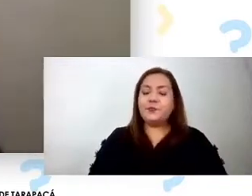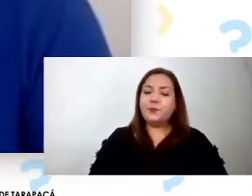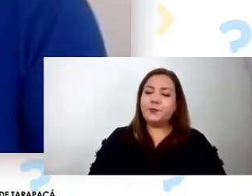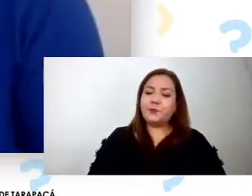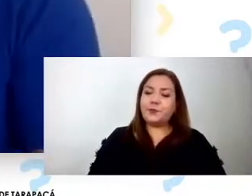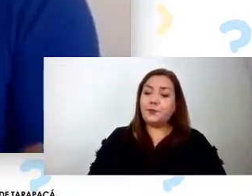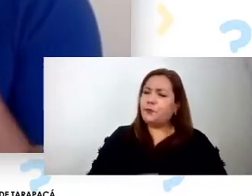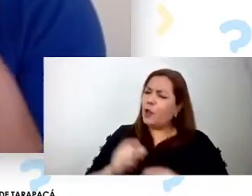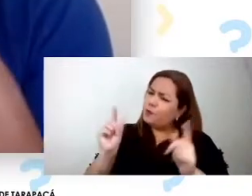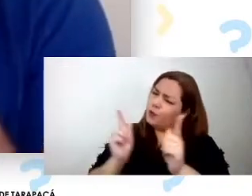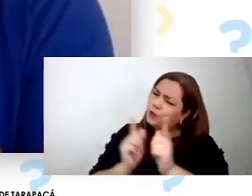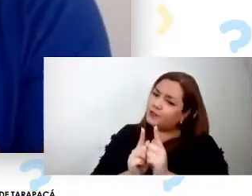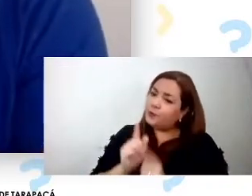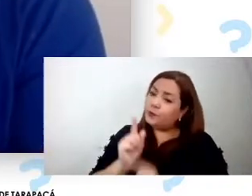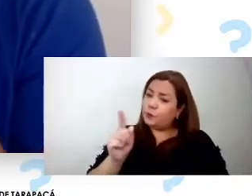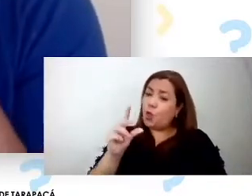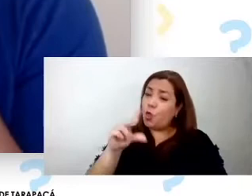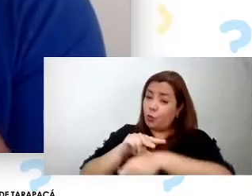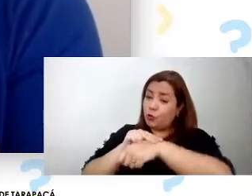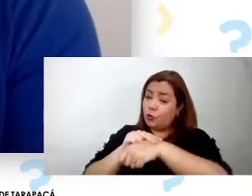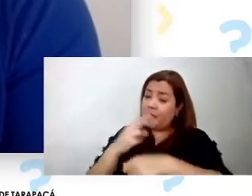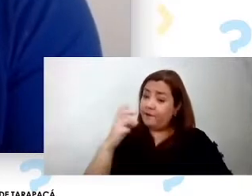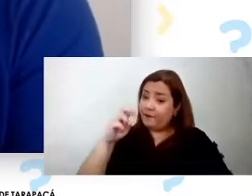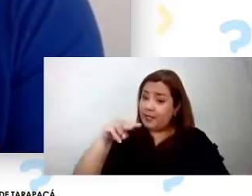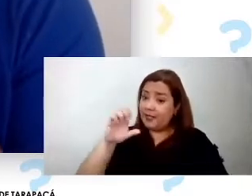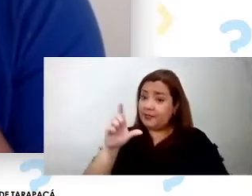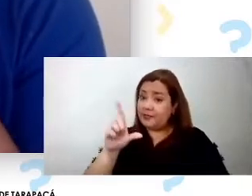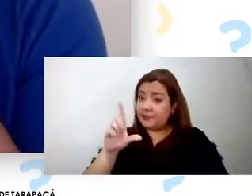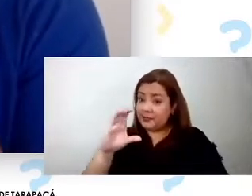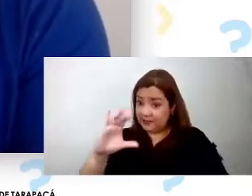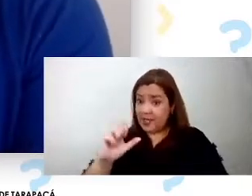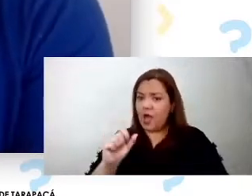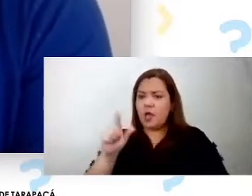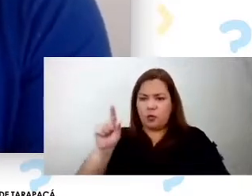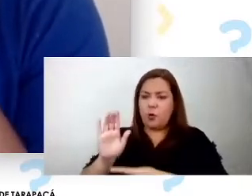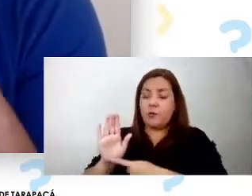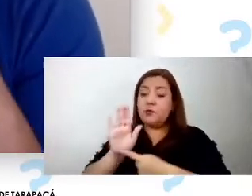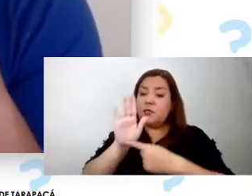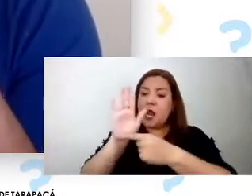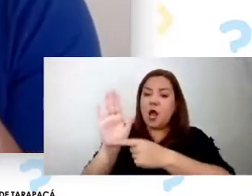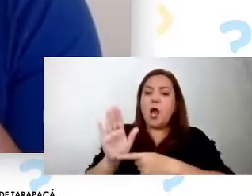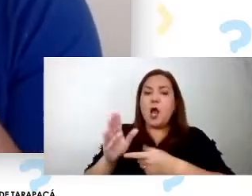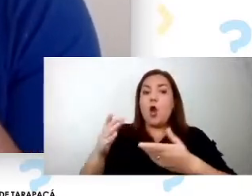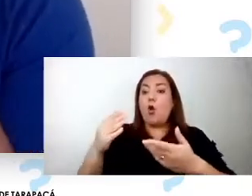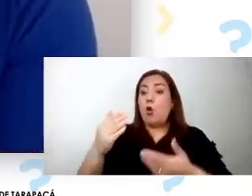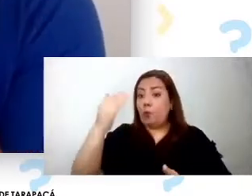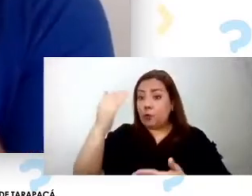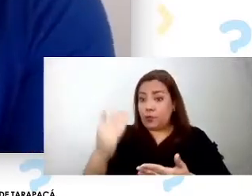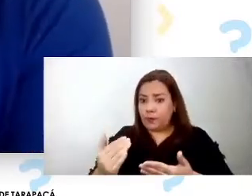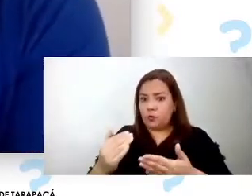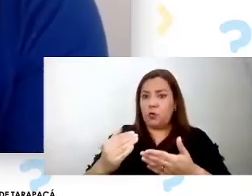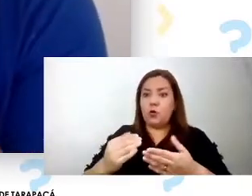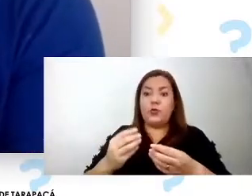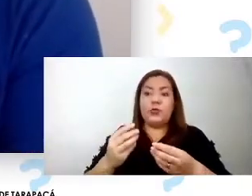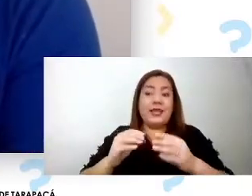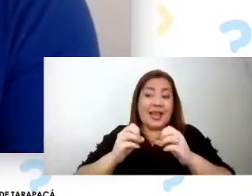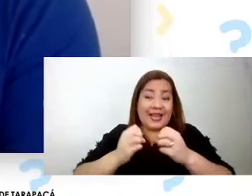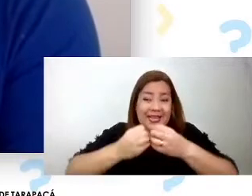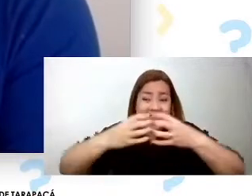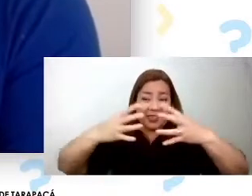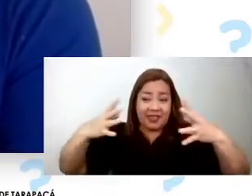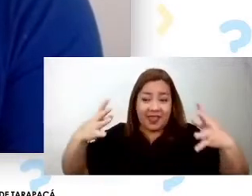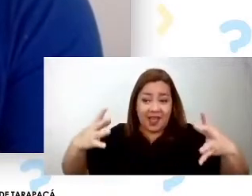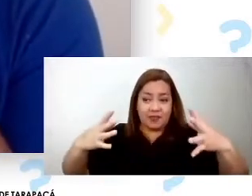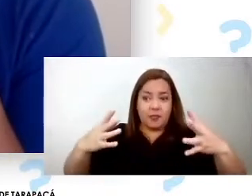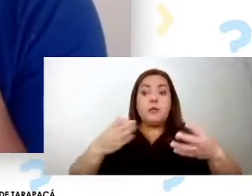Muy cortito. La doctora Venecia nos presentará el comportamiento de la cantidad y la calidad de las